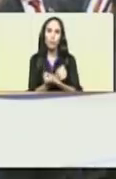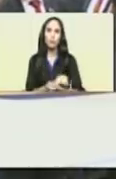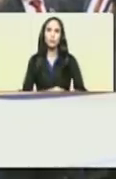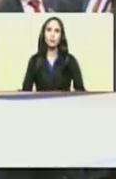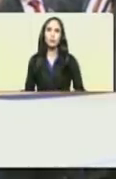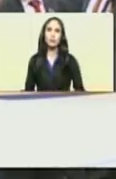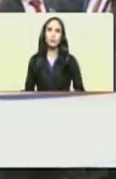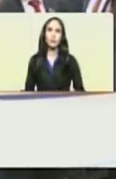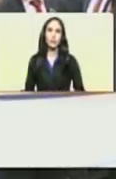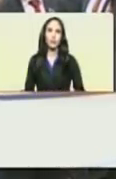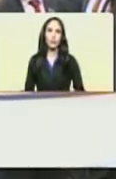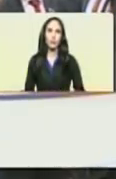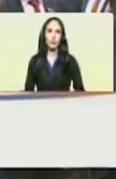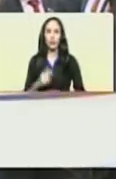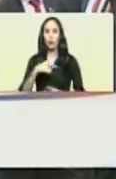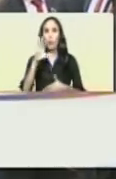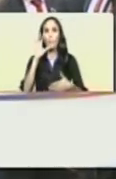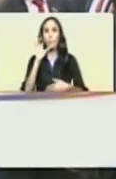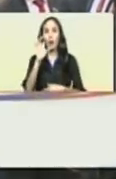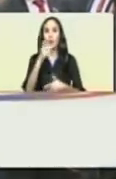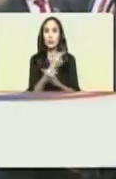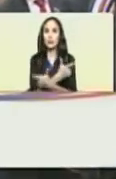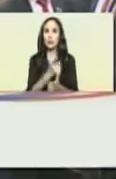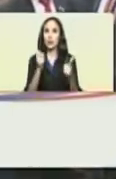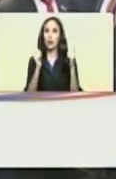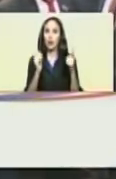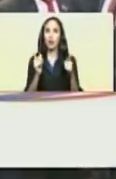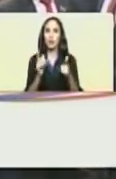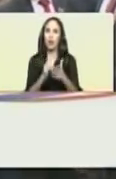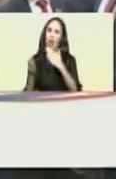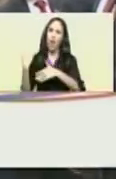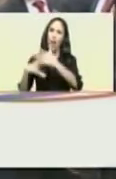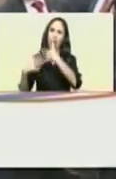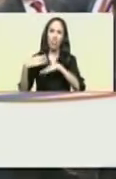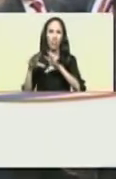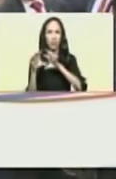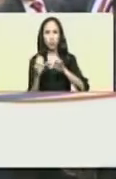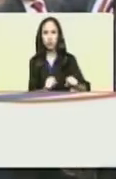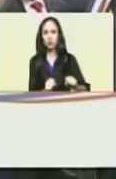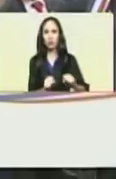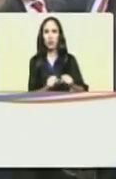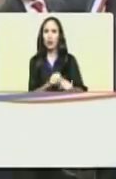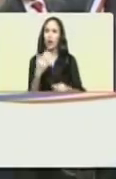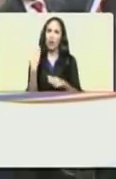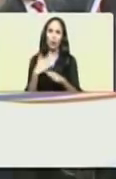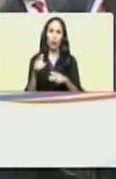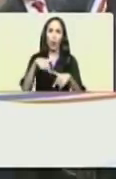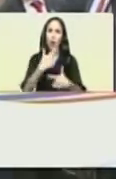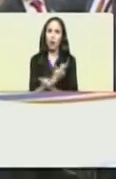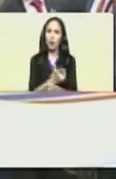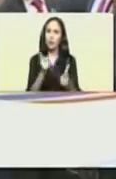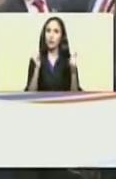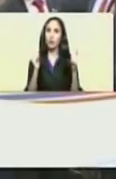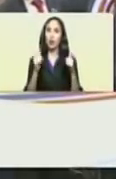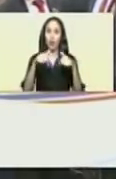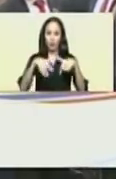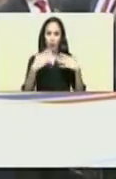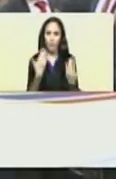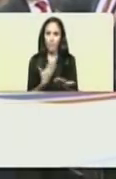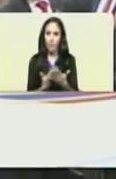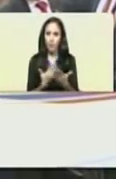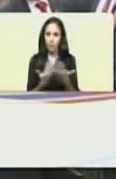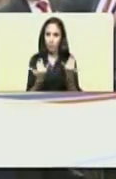de una región libre de dominación imperial o colonial aquí estamos